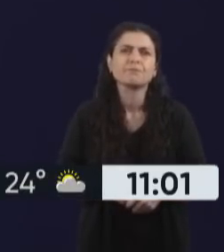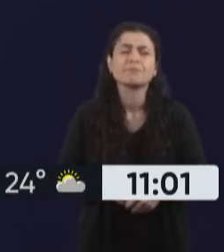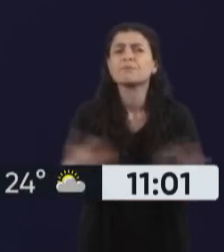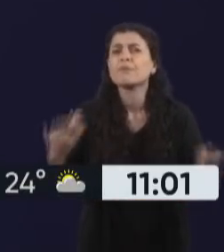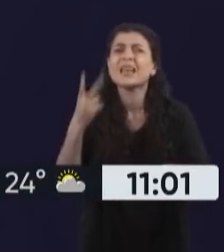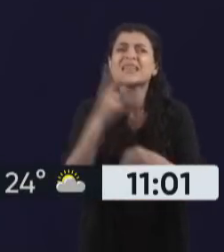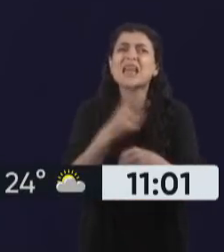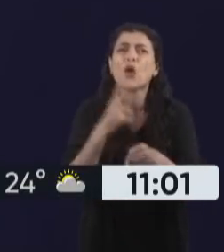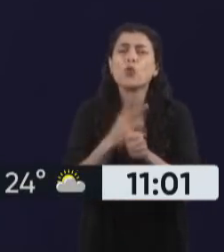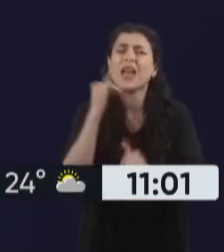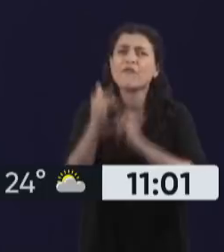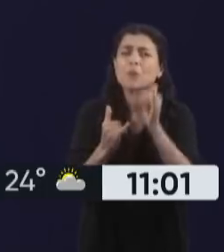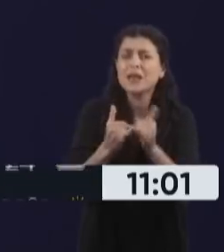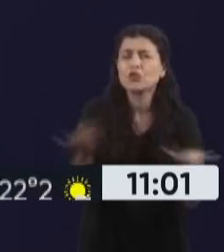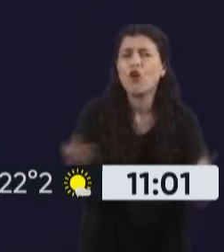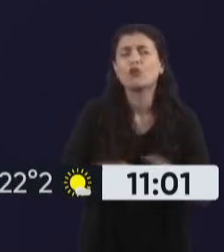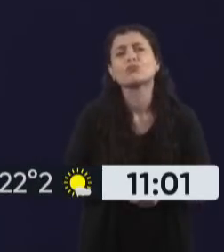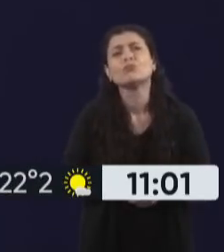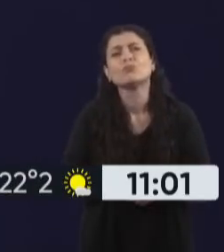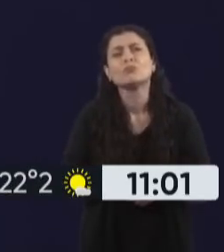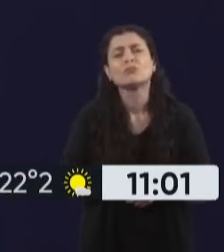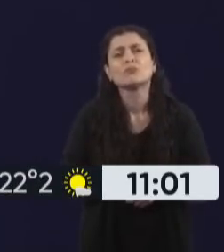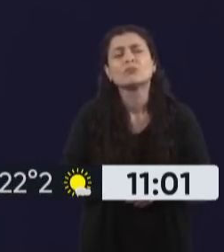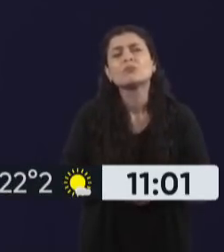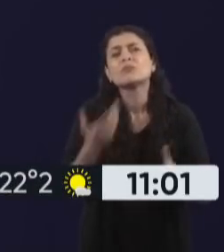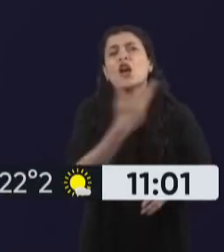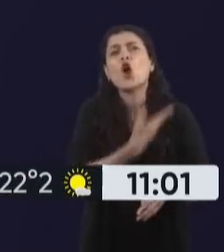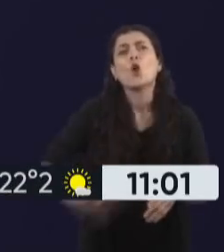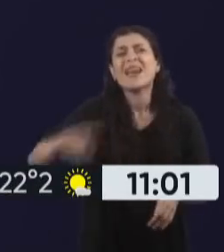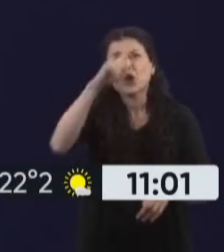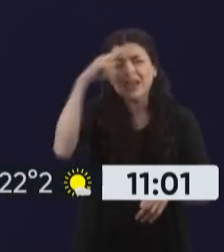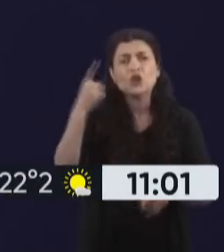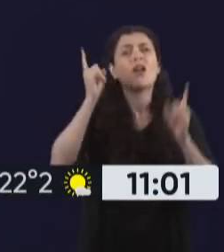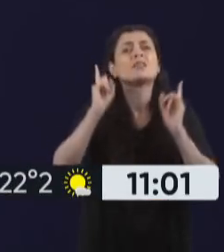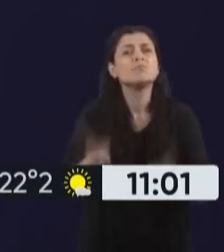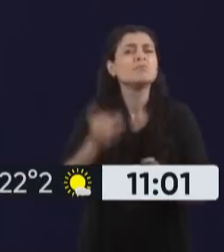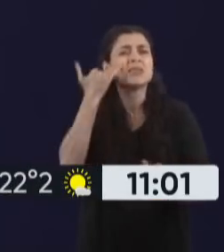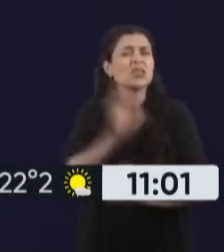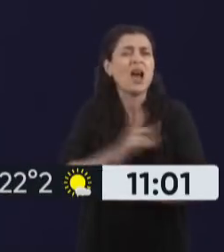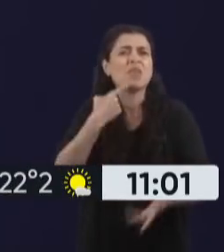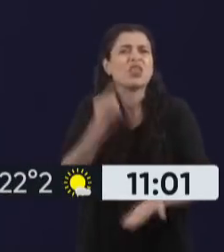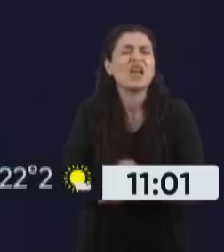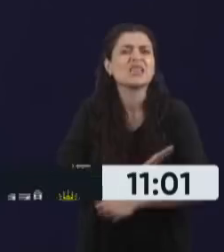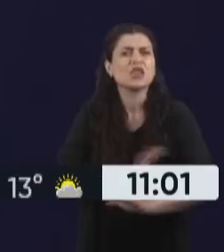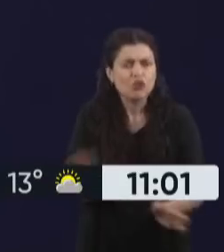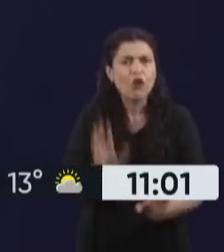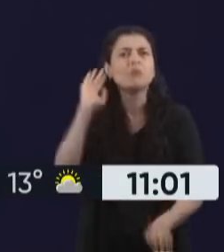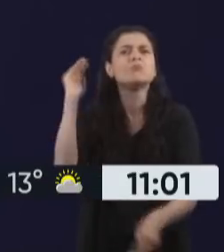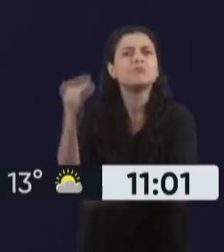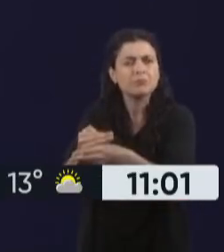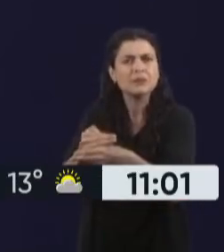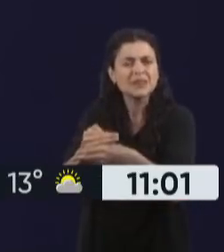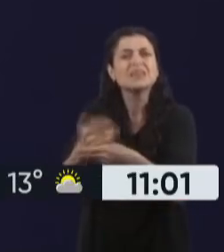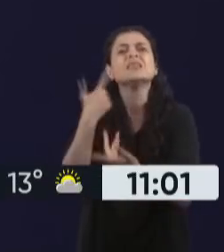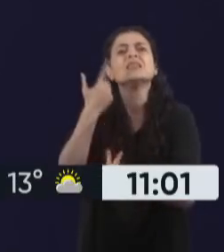En segundo lugar, contarles que el Gobierno Nacional también ha decidido cerrar el Ente Nacional de